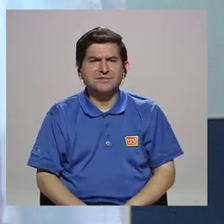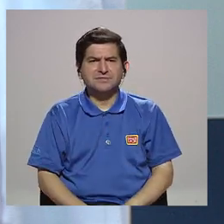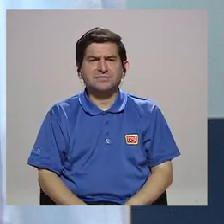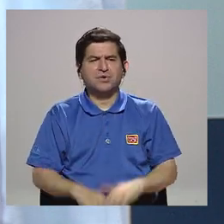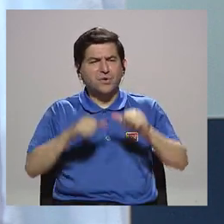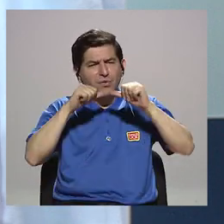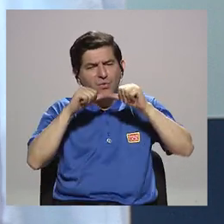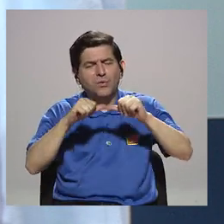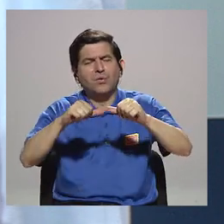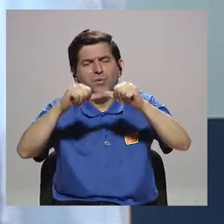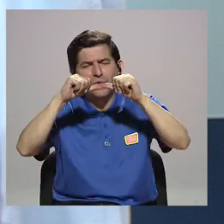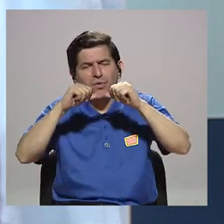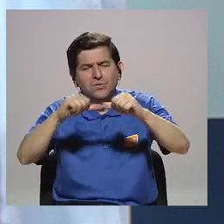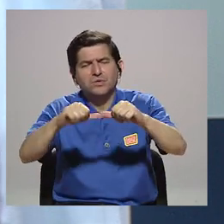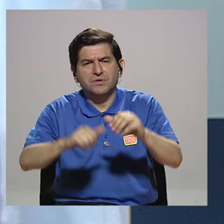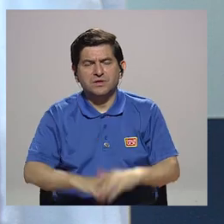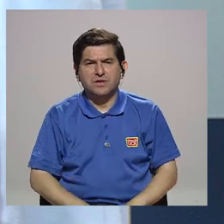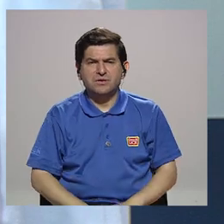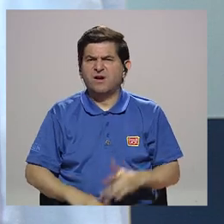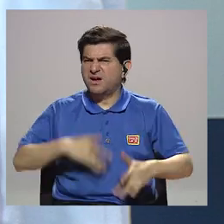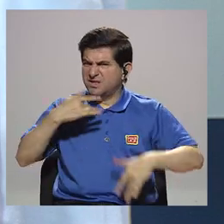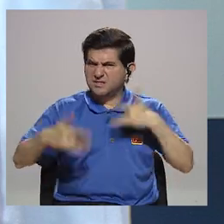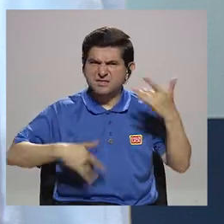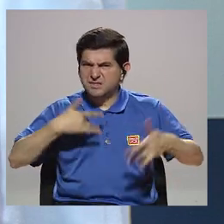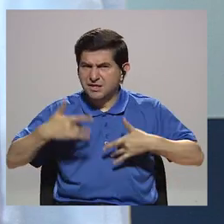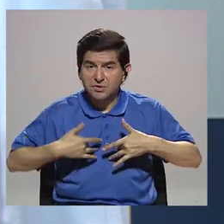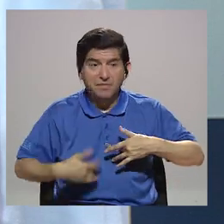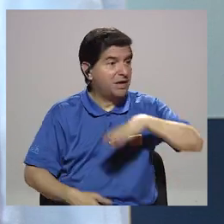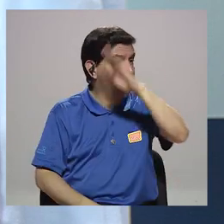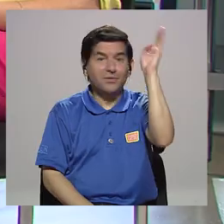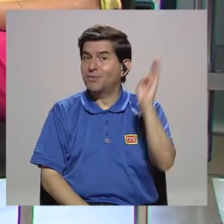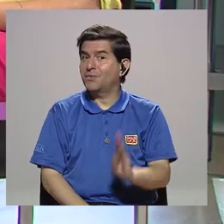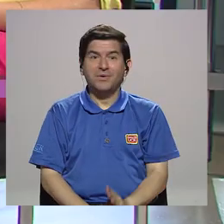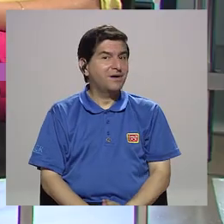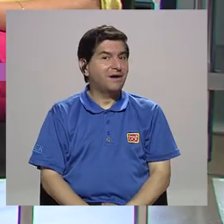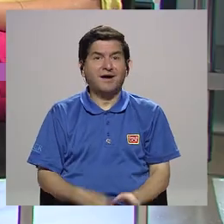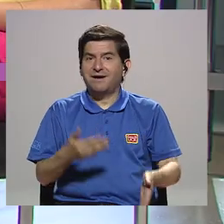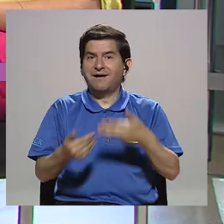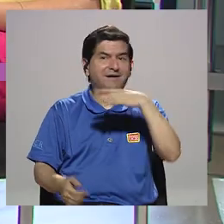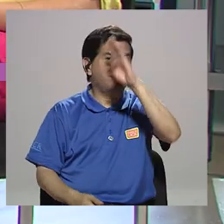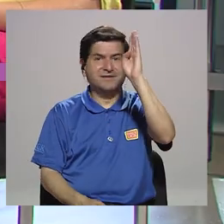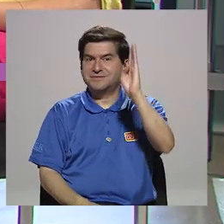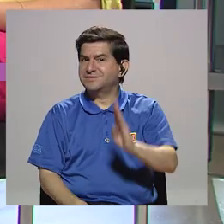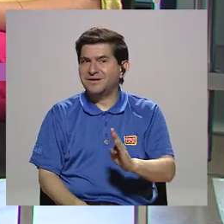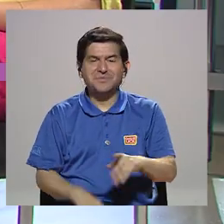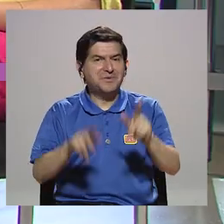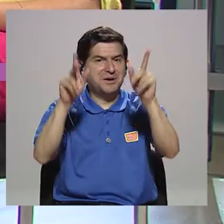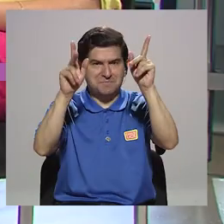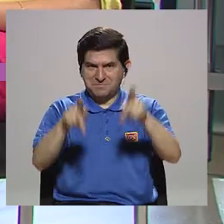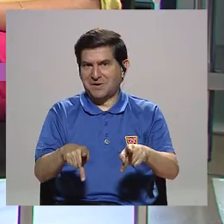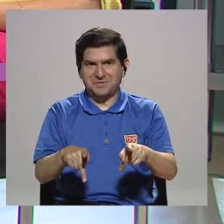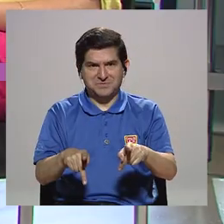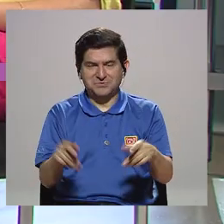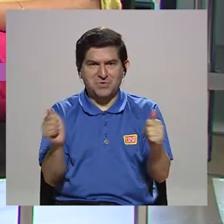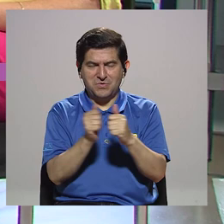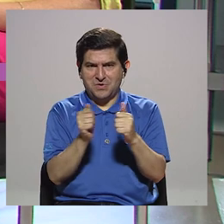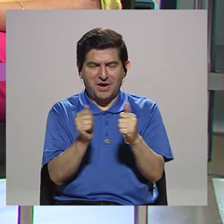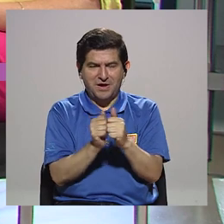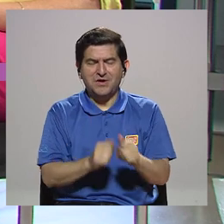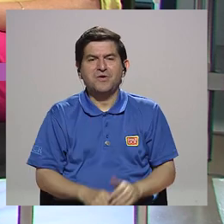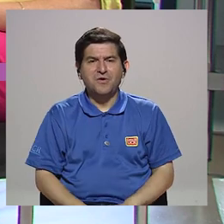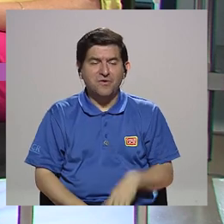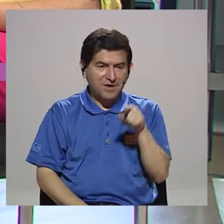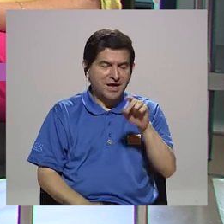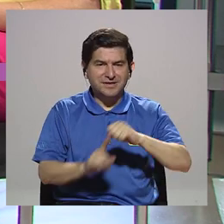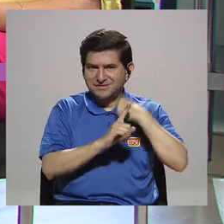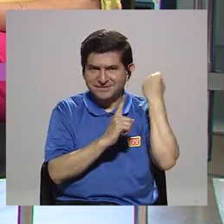es una noxa ahí constante, perenne. ¿Y con síntomas? Nunca, casi ningún paciente con